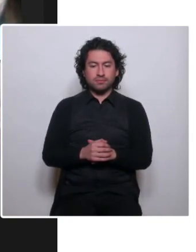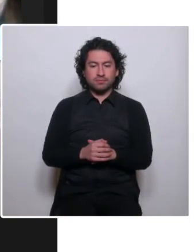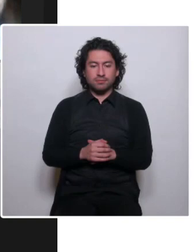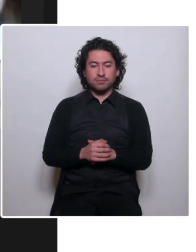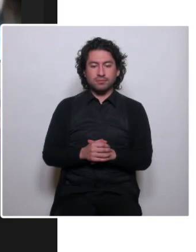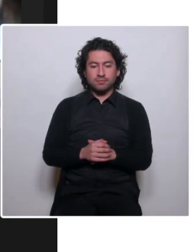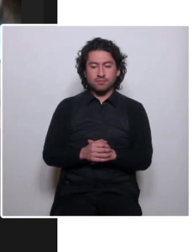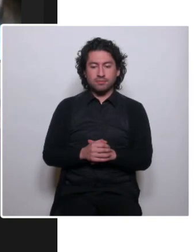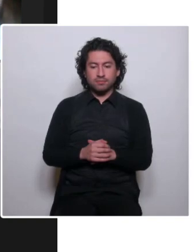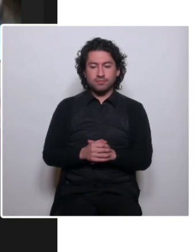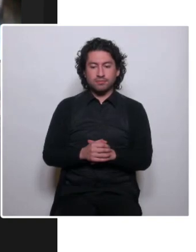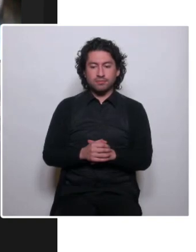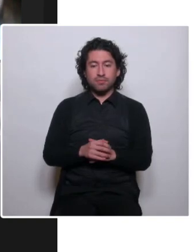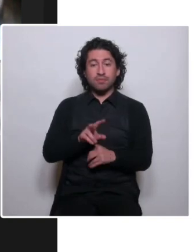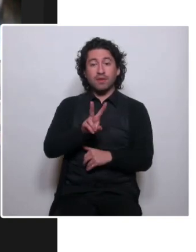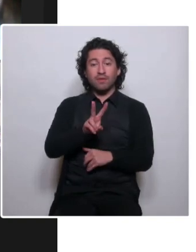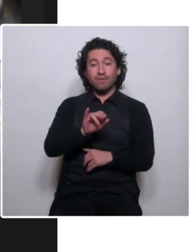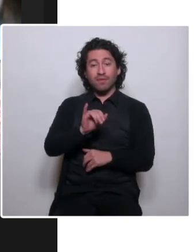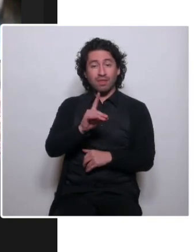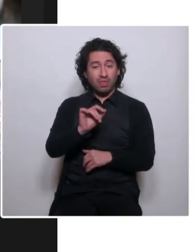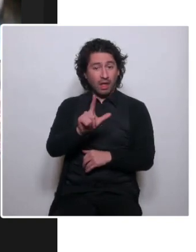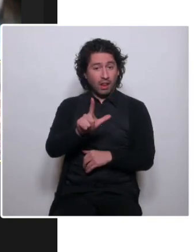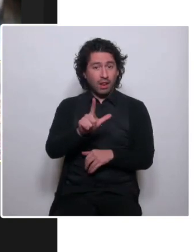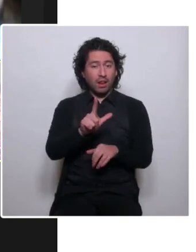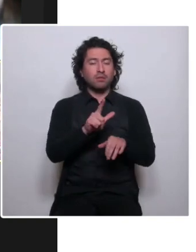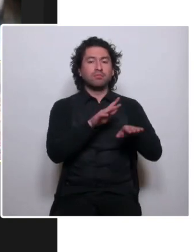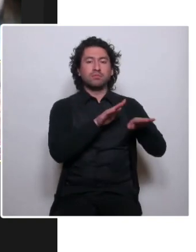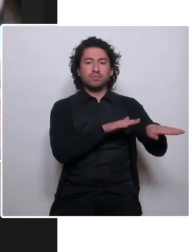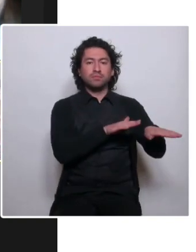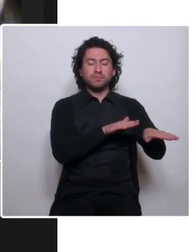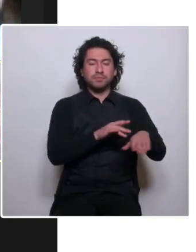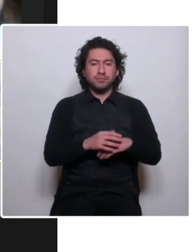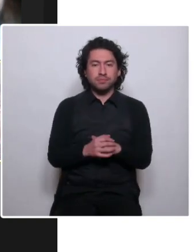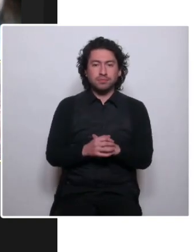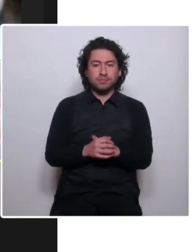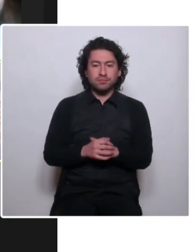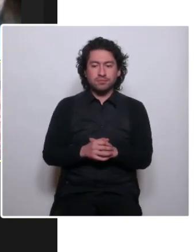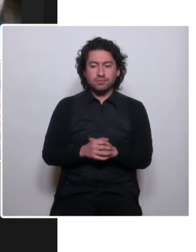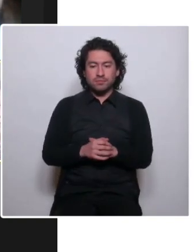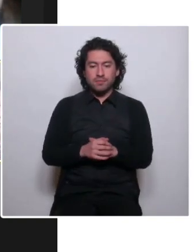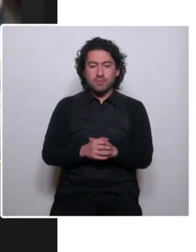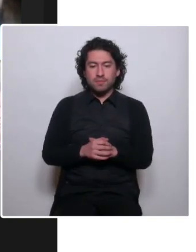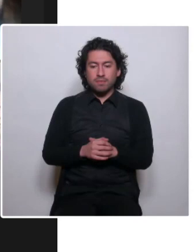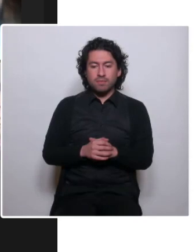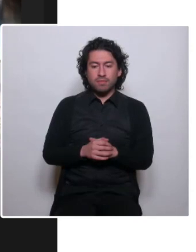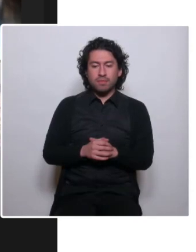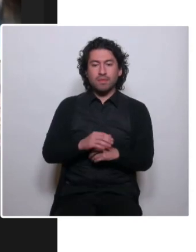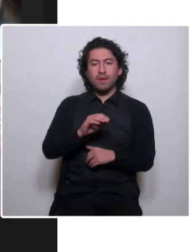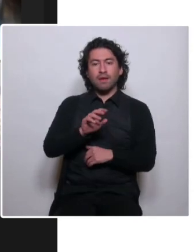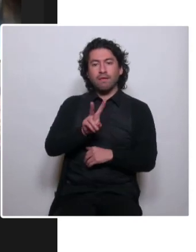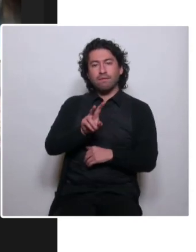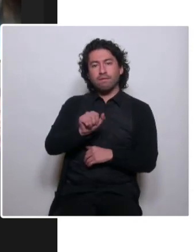Señora Loreto Vidal. A favor, señor secretario. Señora Margarita